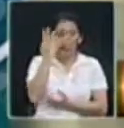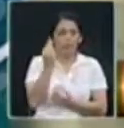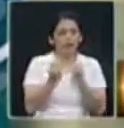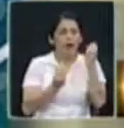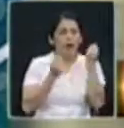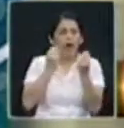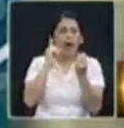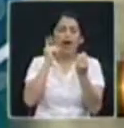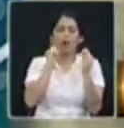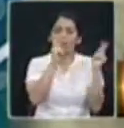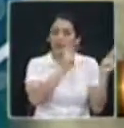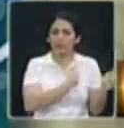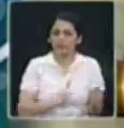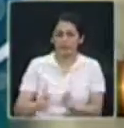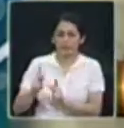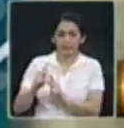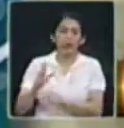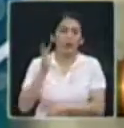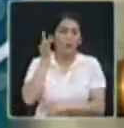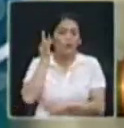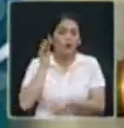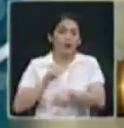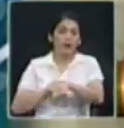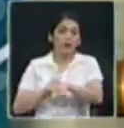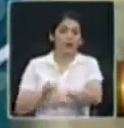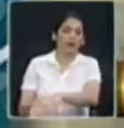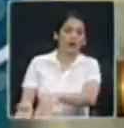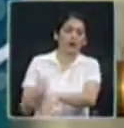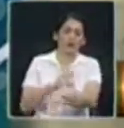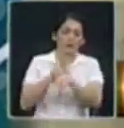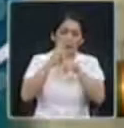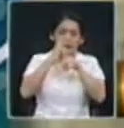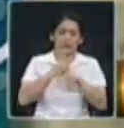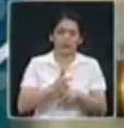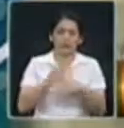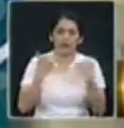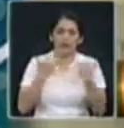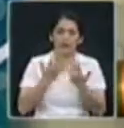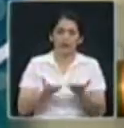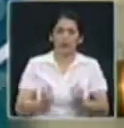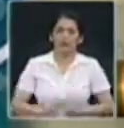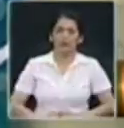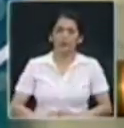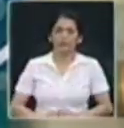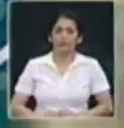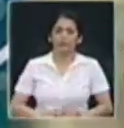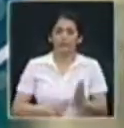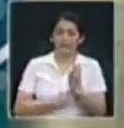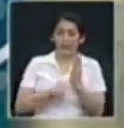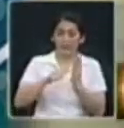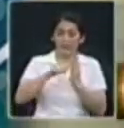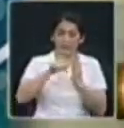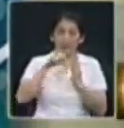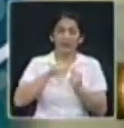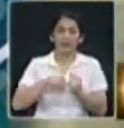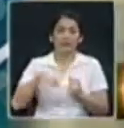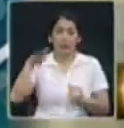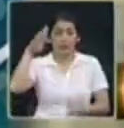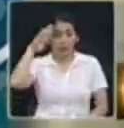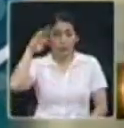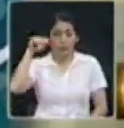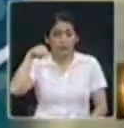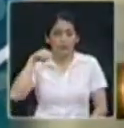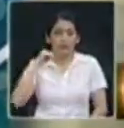Por ejemplo, aquí el ente rector es el Ministerio de Justicia, ¿no es cierto? Es el que va a dirigir y a velar también que